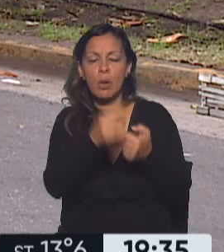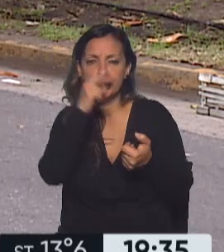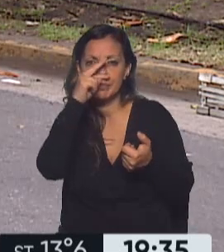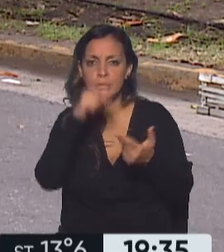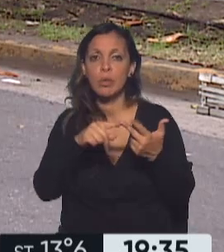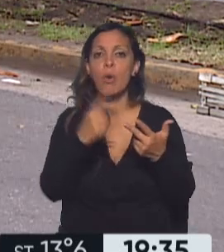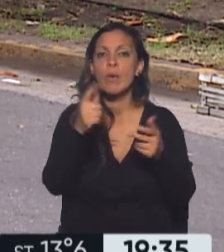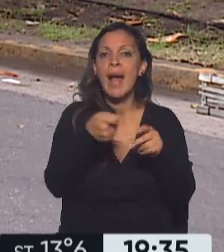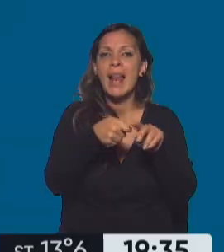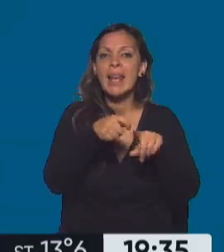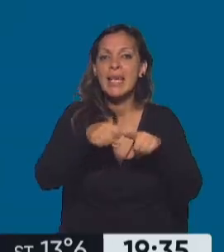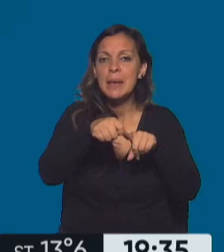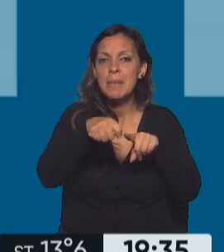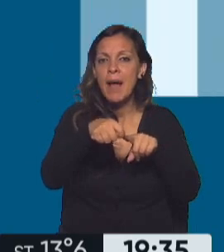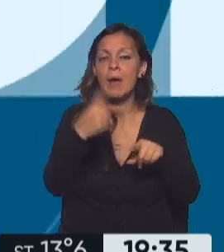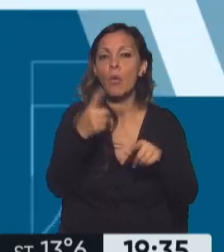un arma de juguete